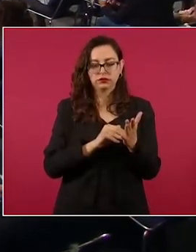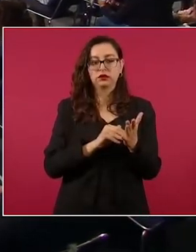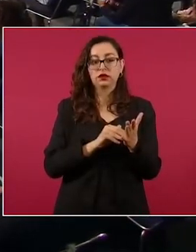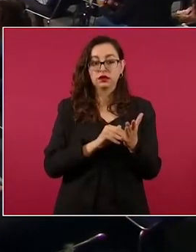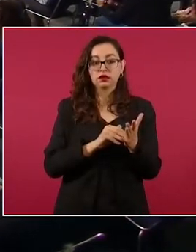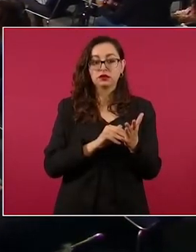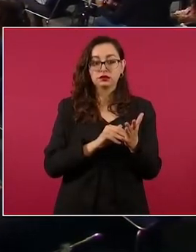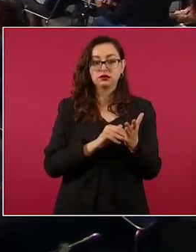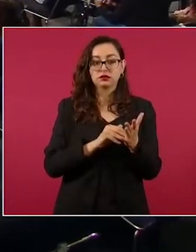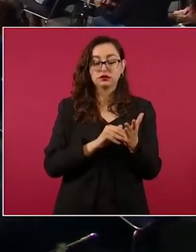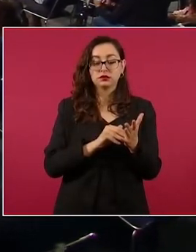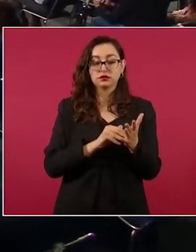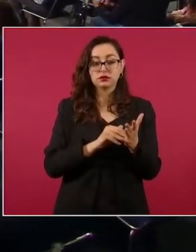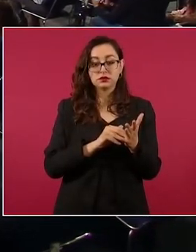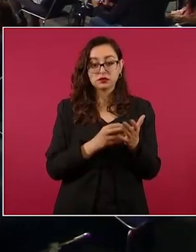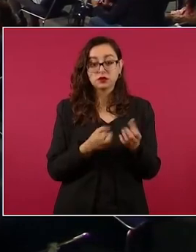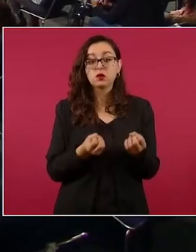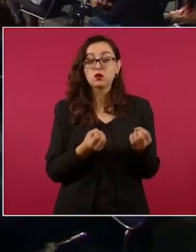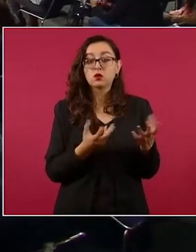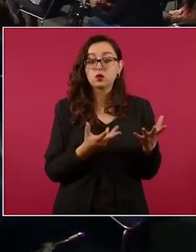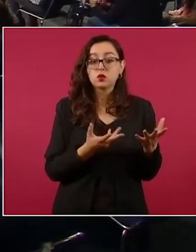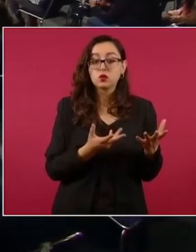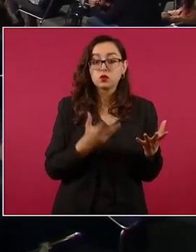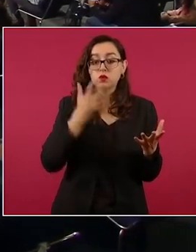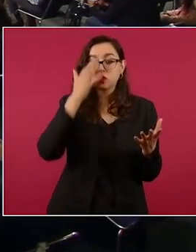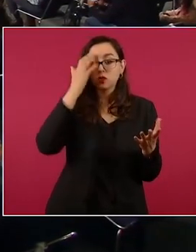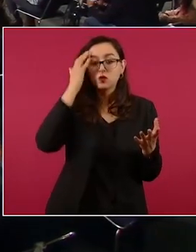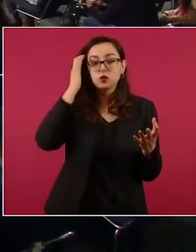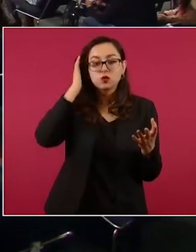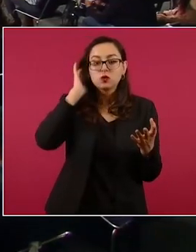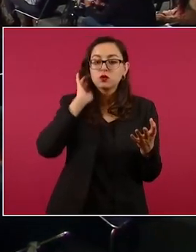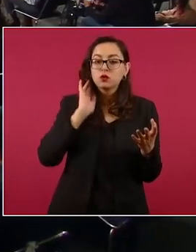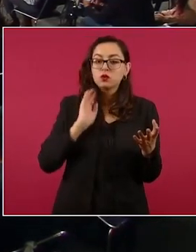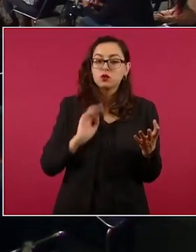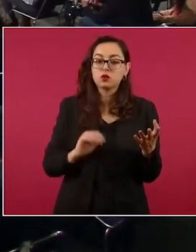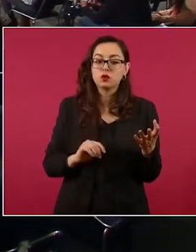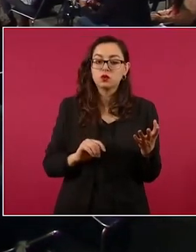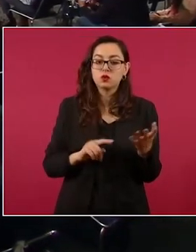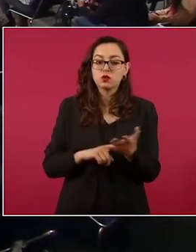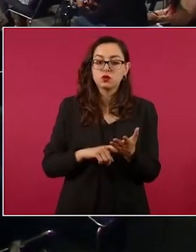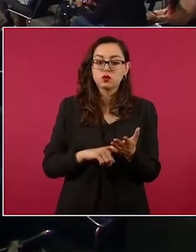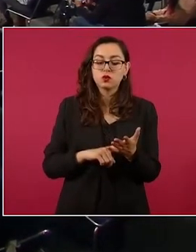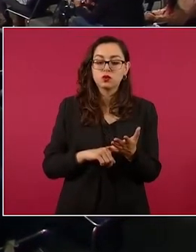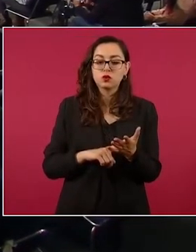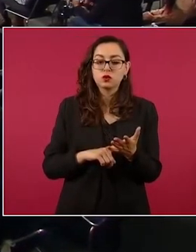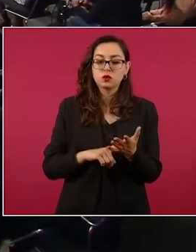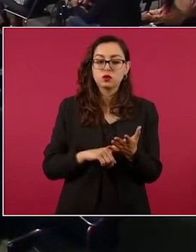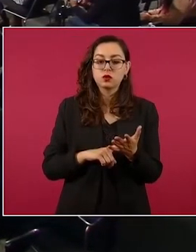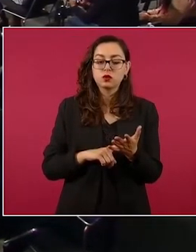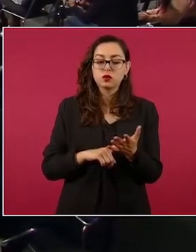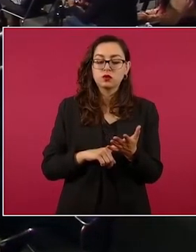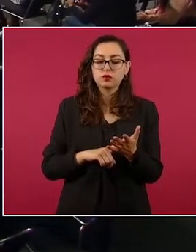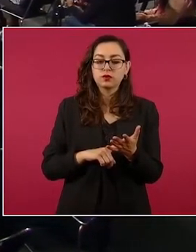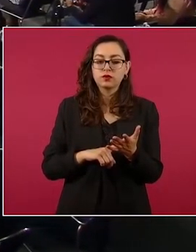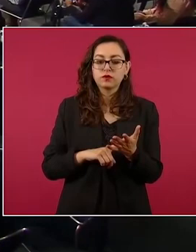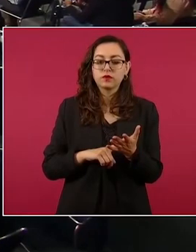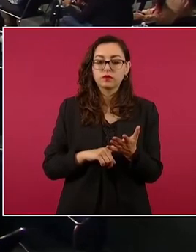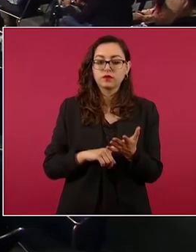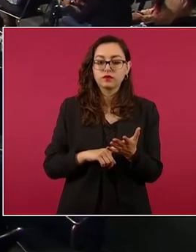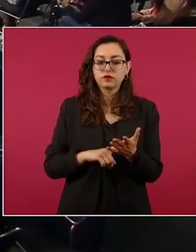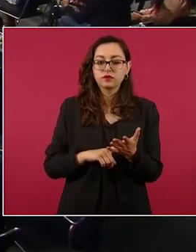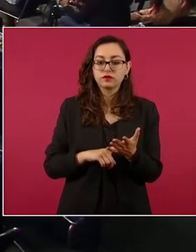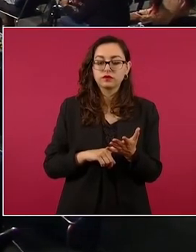aproximadamente. ¿Cuánto? Ahorita ya llevamos alrededor de 7,000 millones de pesos con lo de este año, que nos